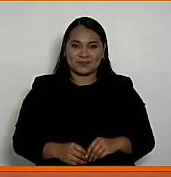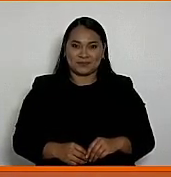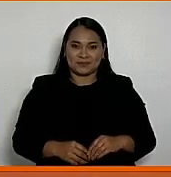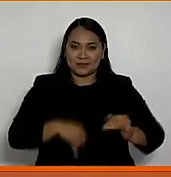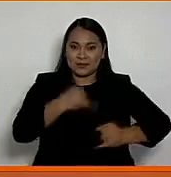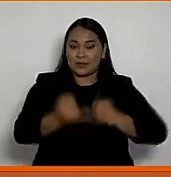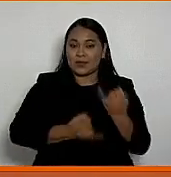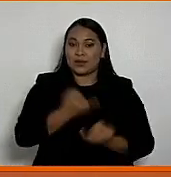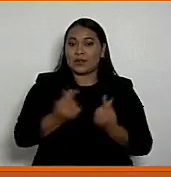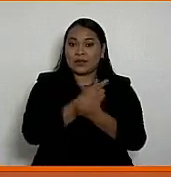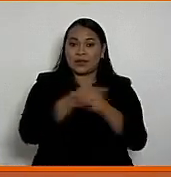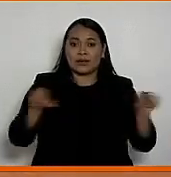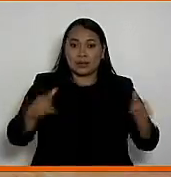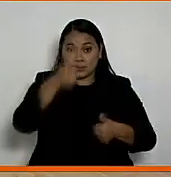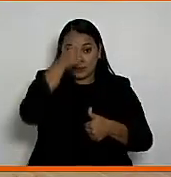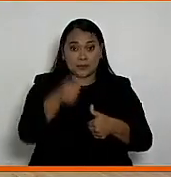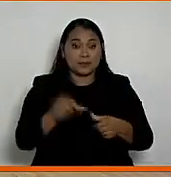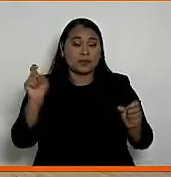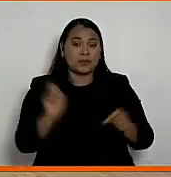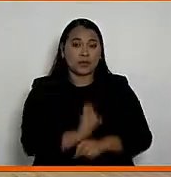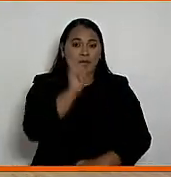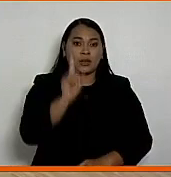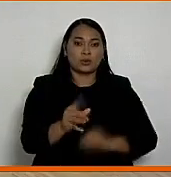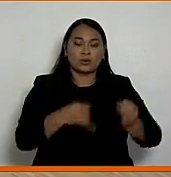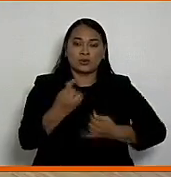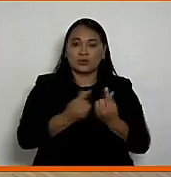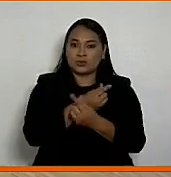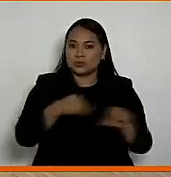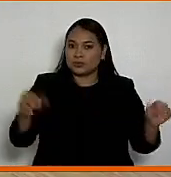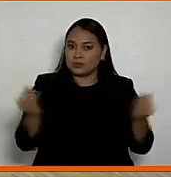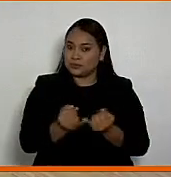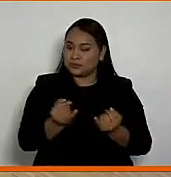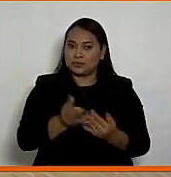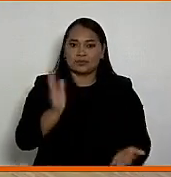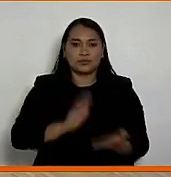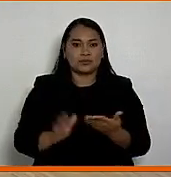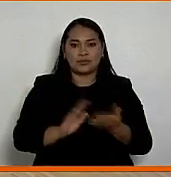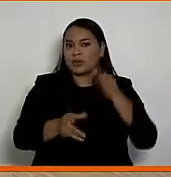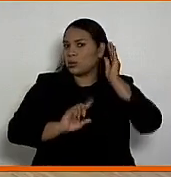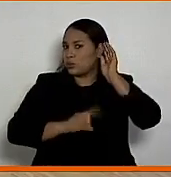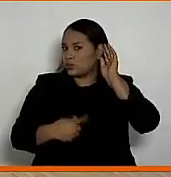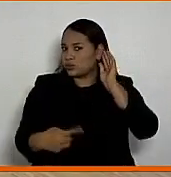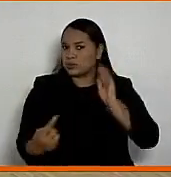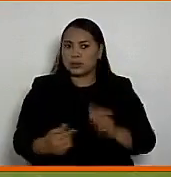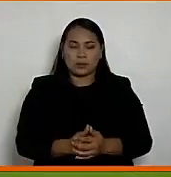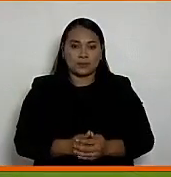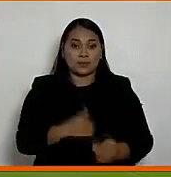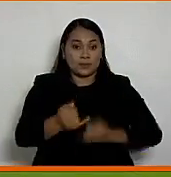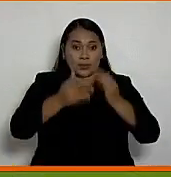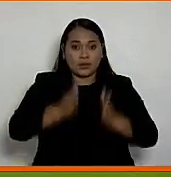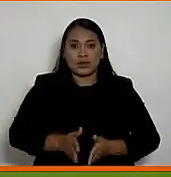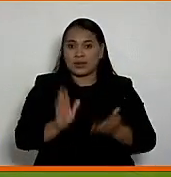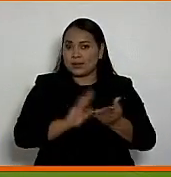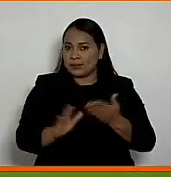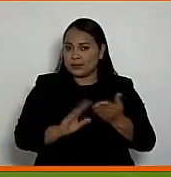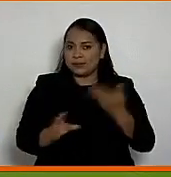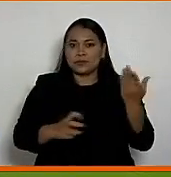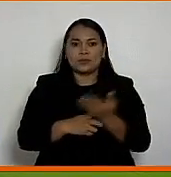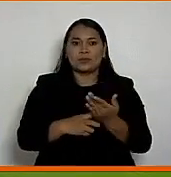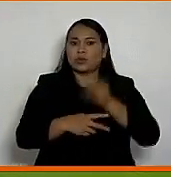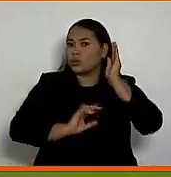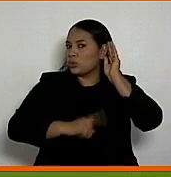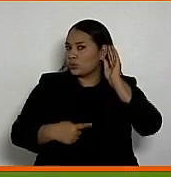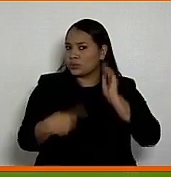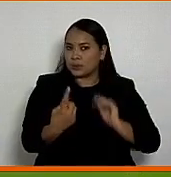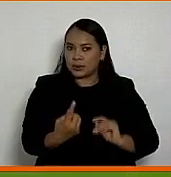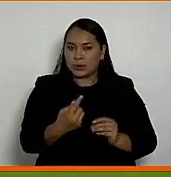jugada gratis. Y recuerda, tienes una jugada gratis por el mismo monto invertido en Diaria. Si eres jugador para más uno,